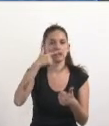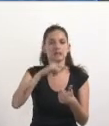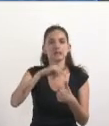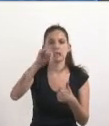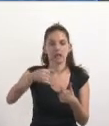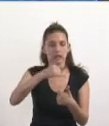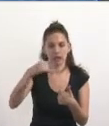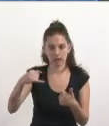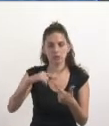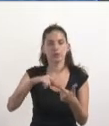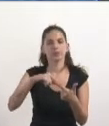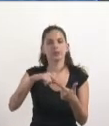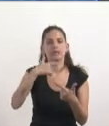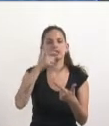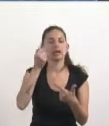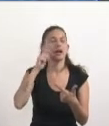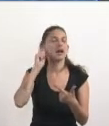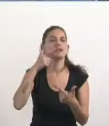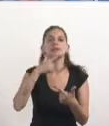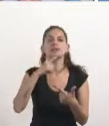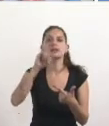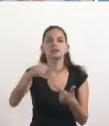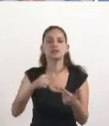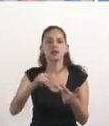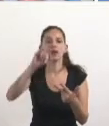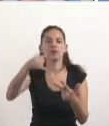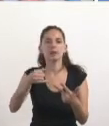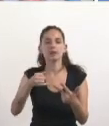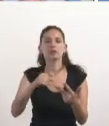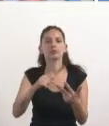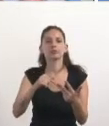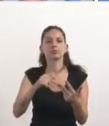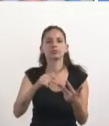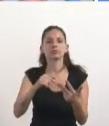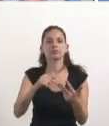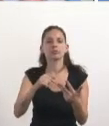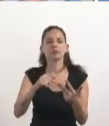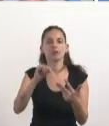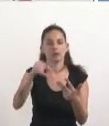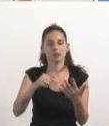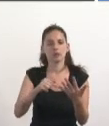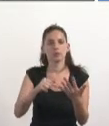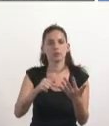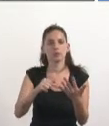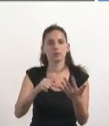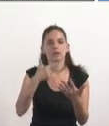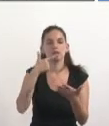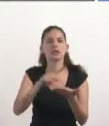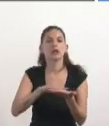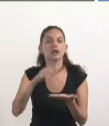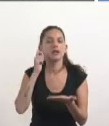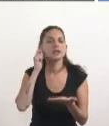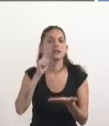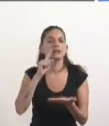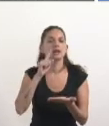afirmativo fernández sagasti afirmativo fiat afirmativo garcía larraburu afirmativo senadora viajó por su